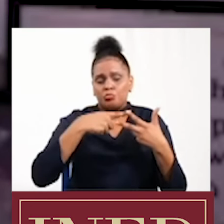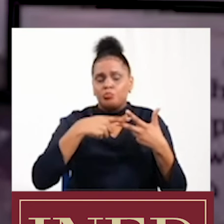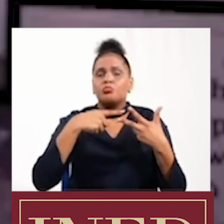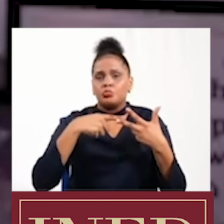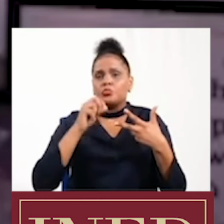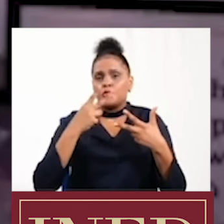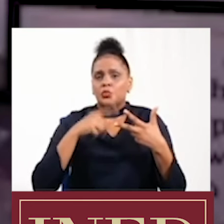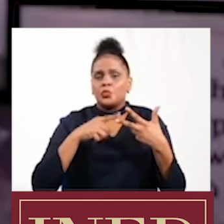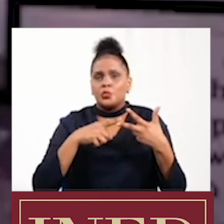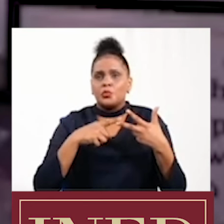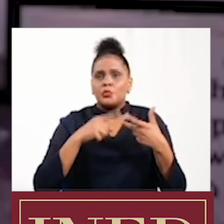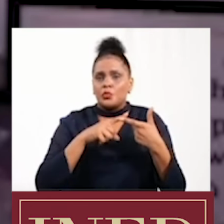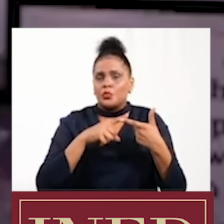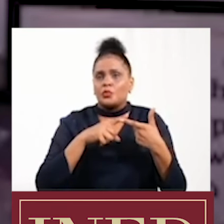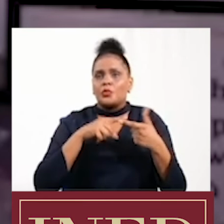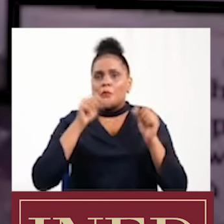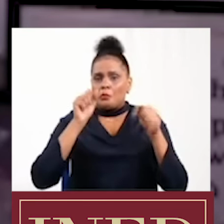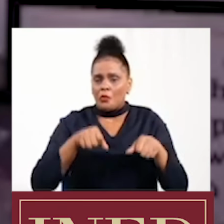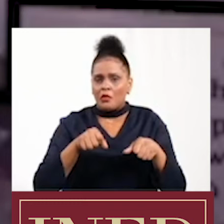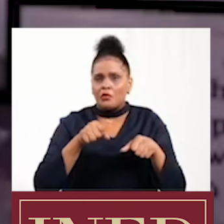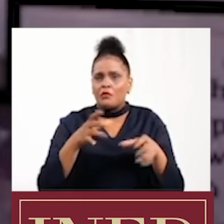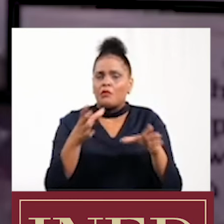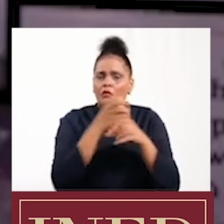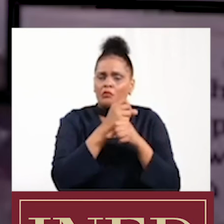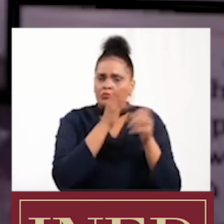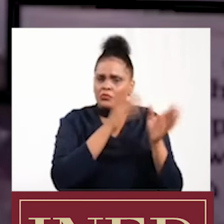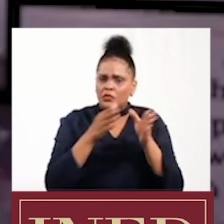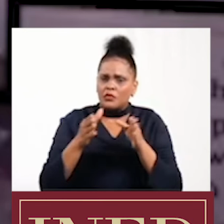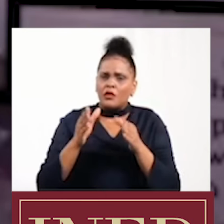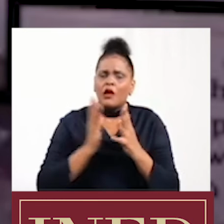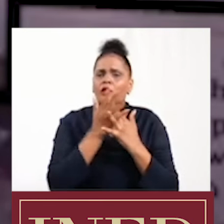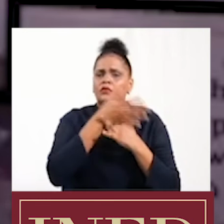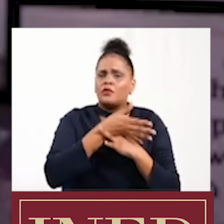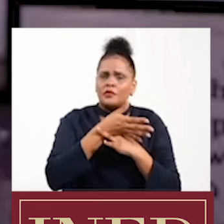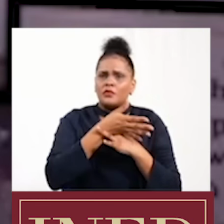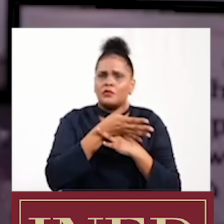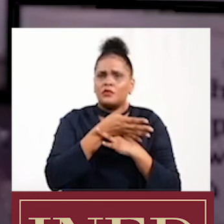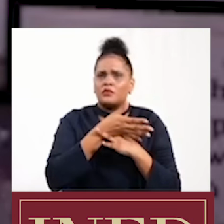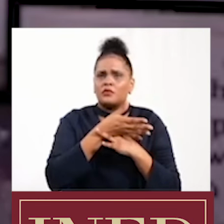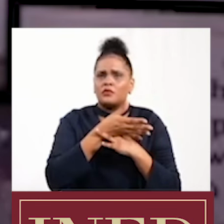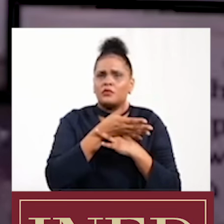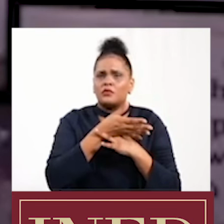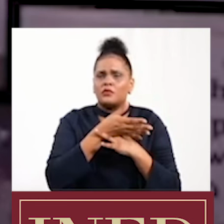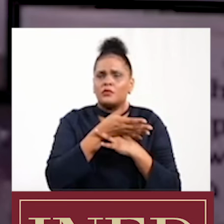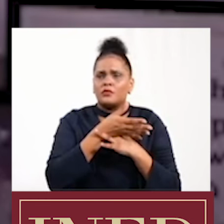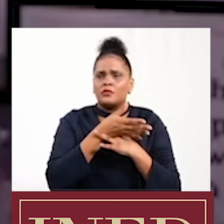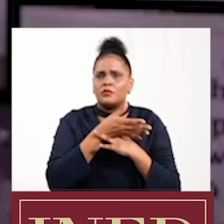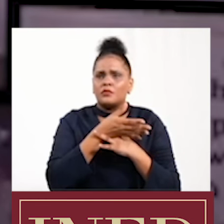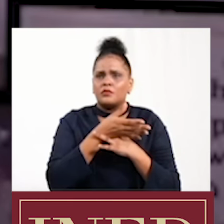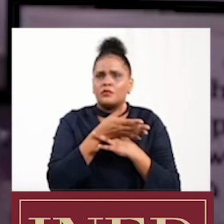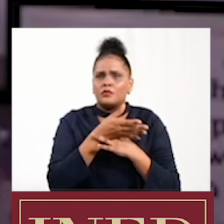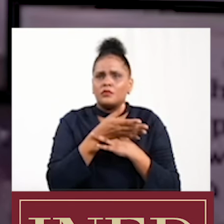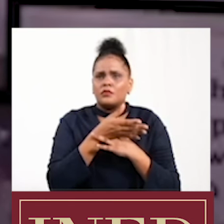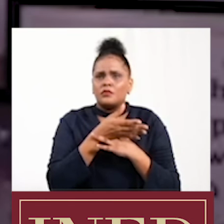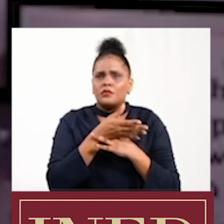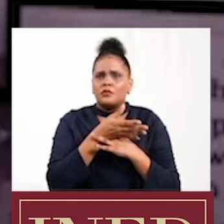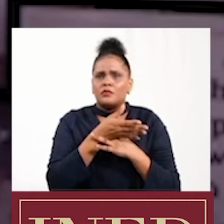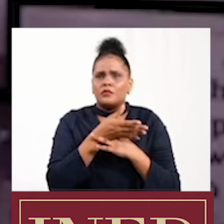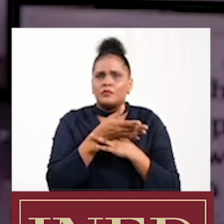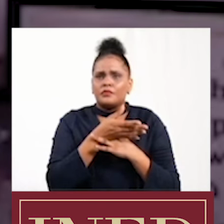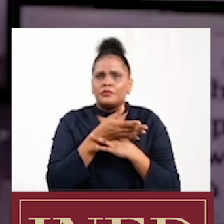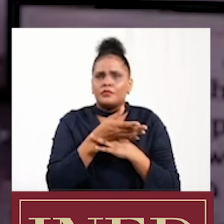pueda erradicar pero también a través de regulaciones no porque nuevamente estamos en este fin está en